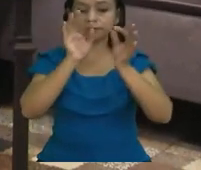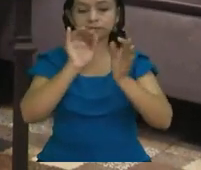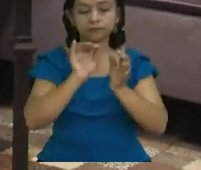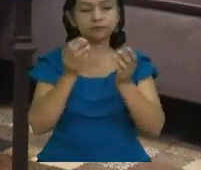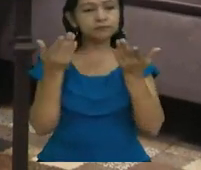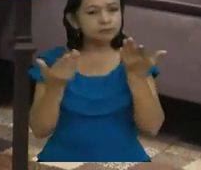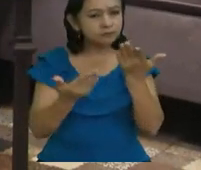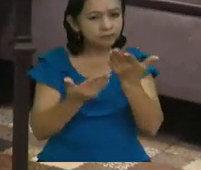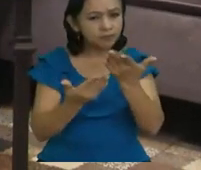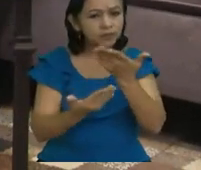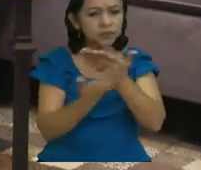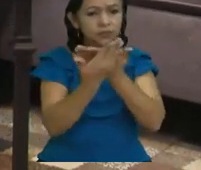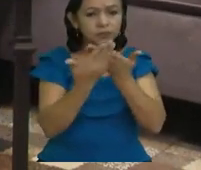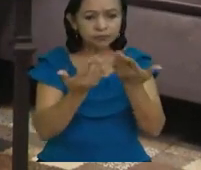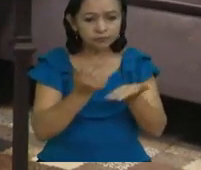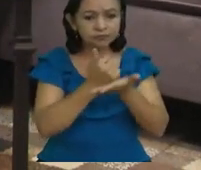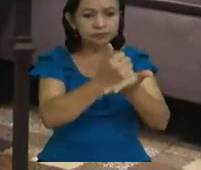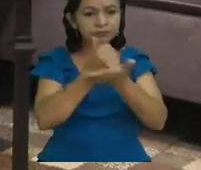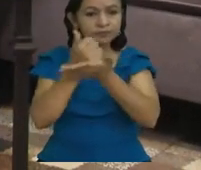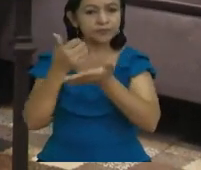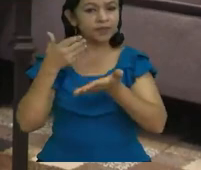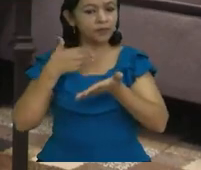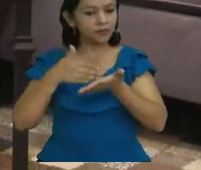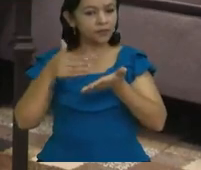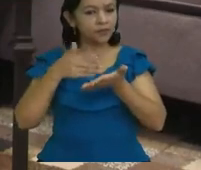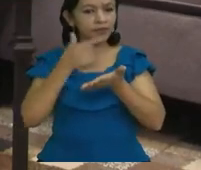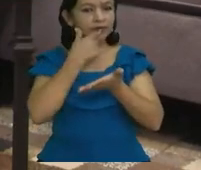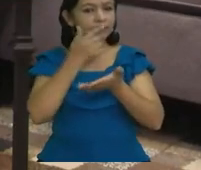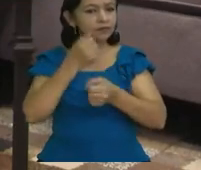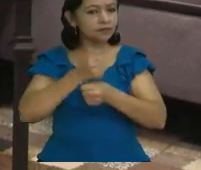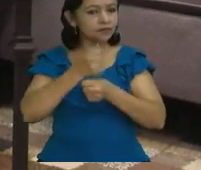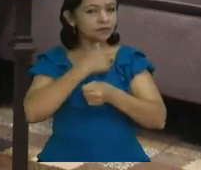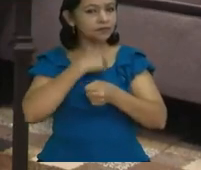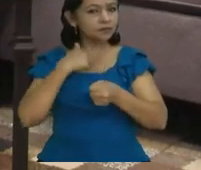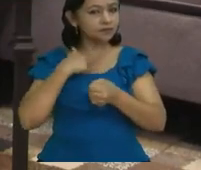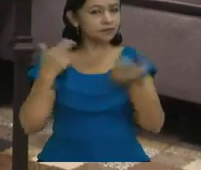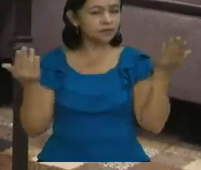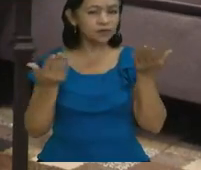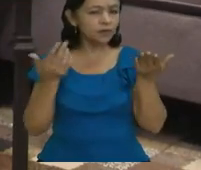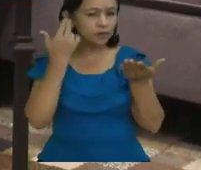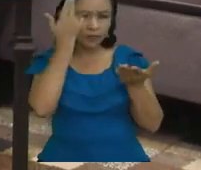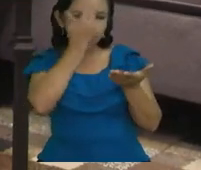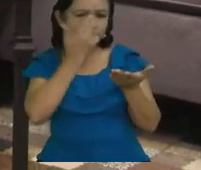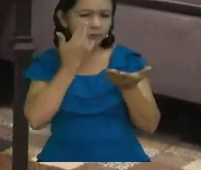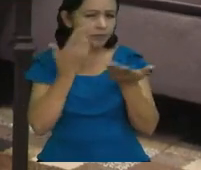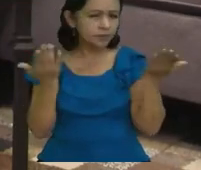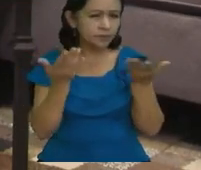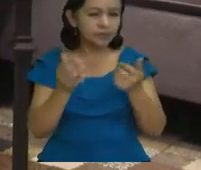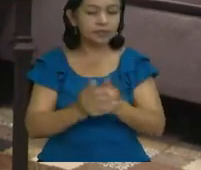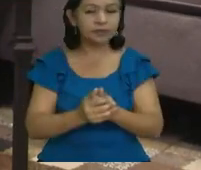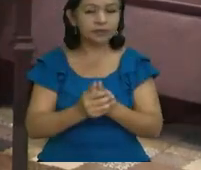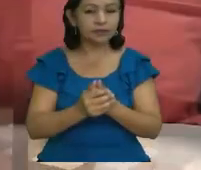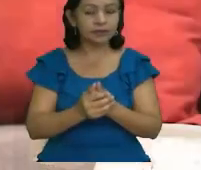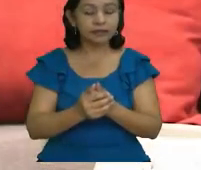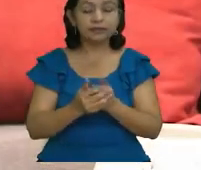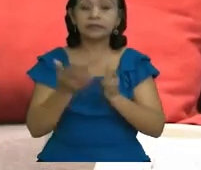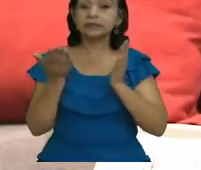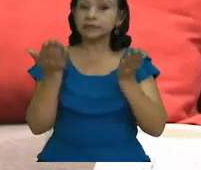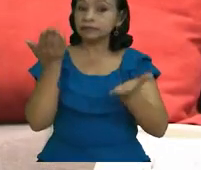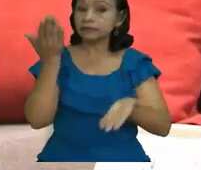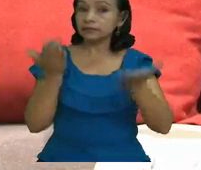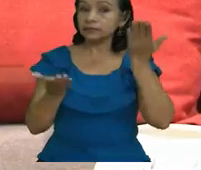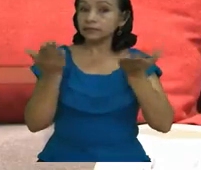sector agropecuario de nuestro país. Muy fácil se dice este trabajo, ¿no? Muy fácil se dice, y hasta cierto punto se nos ha hecho fácil